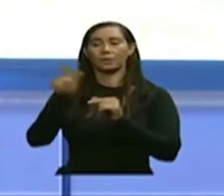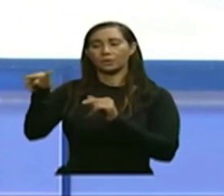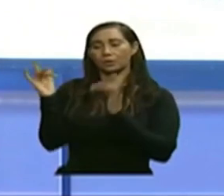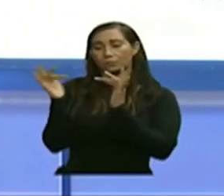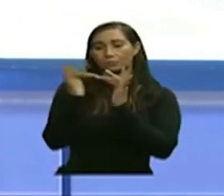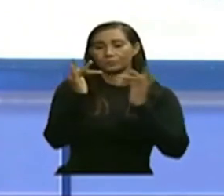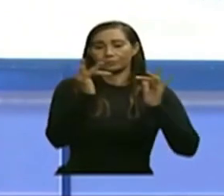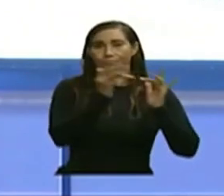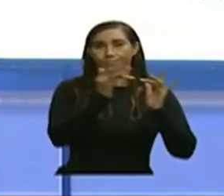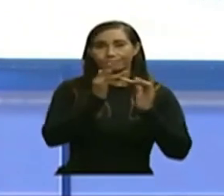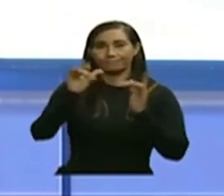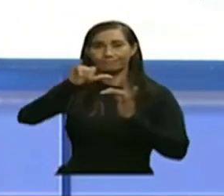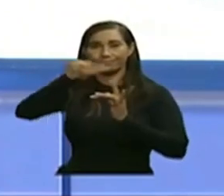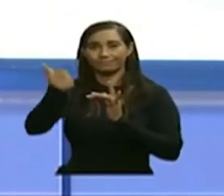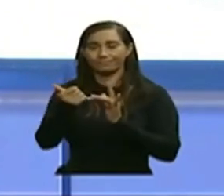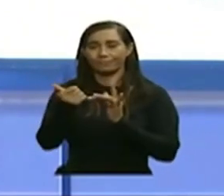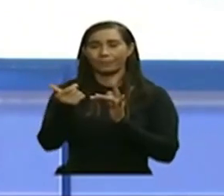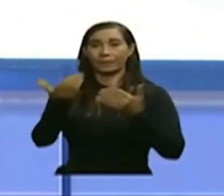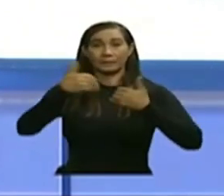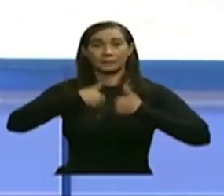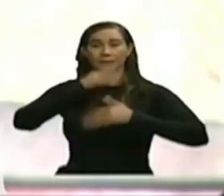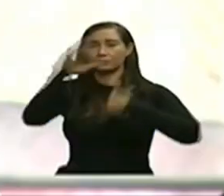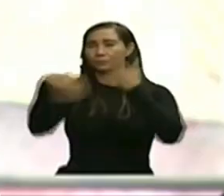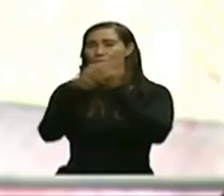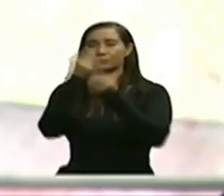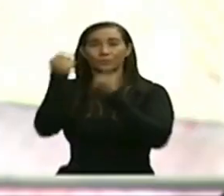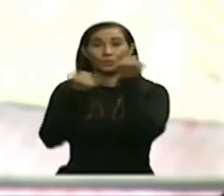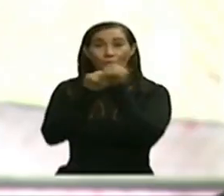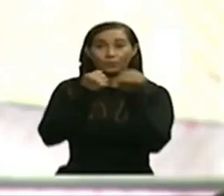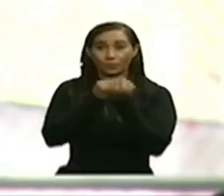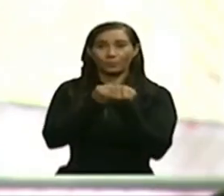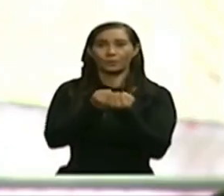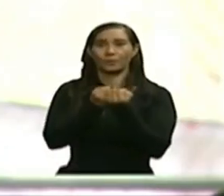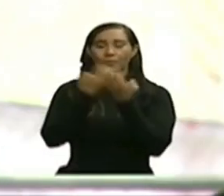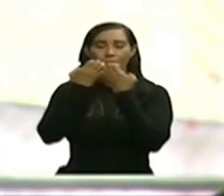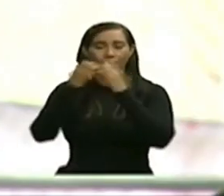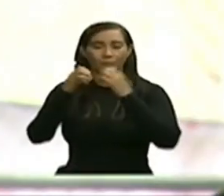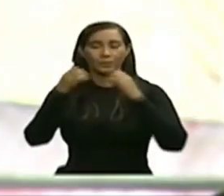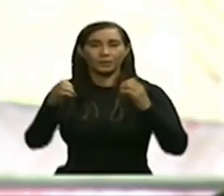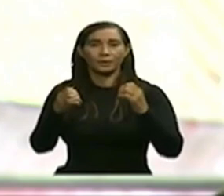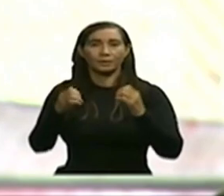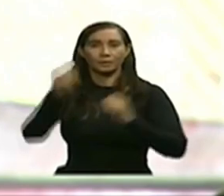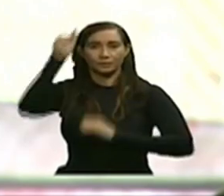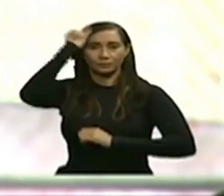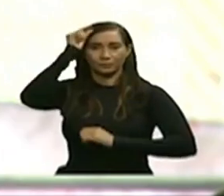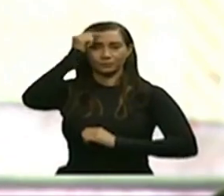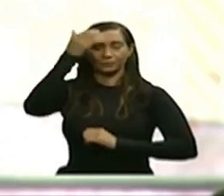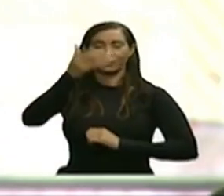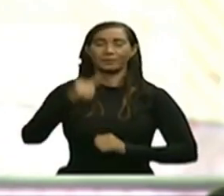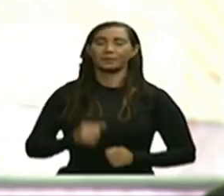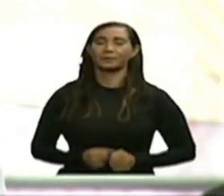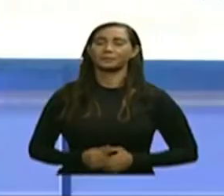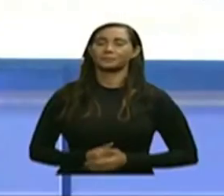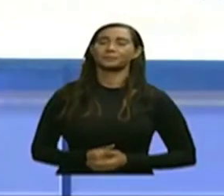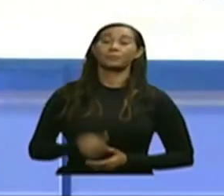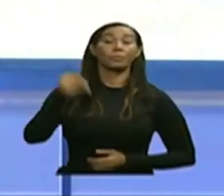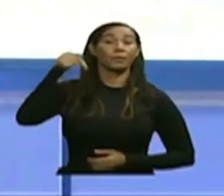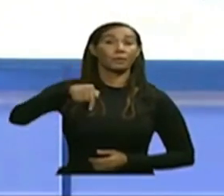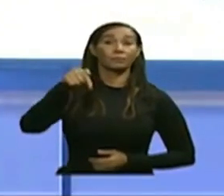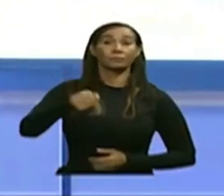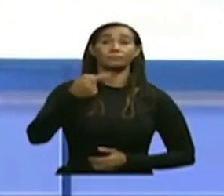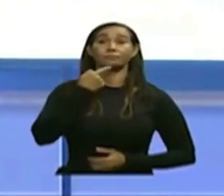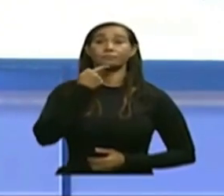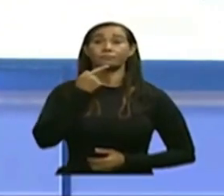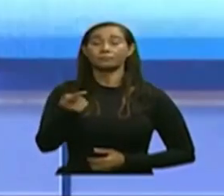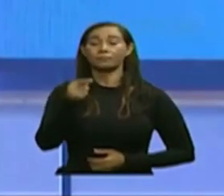con otros, cuentan con todo el apoyo y el empuje del gobierno. Y aquí quiero decir que